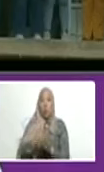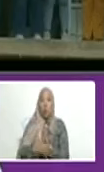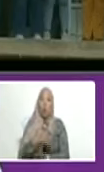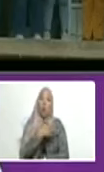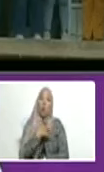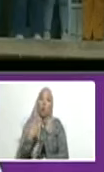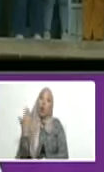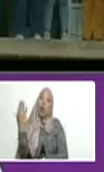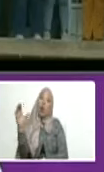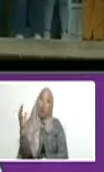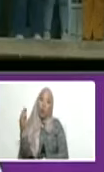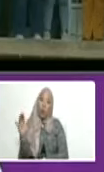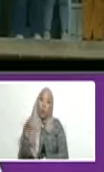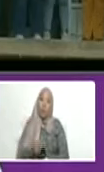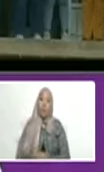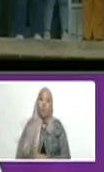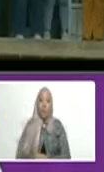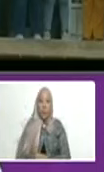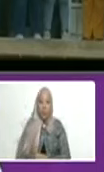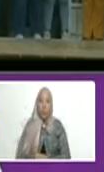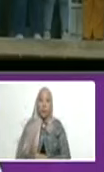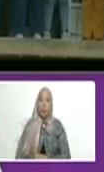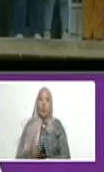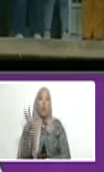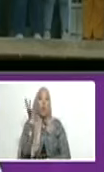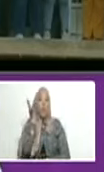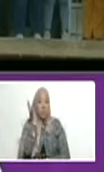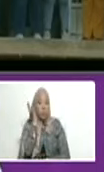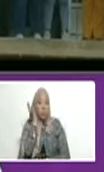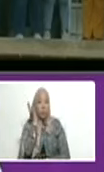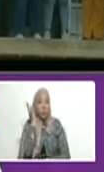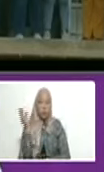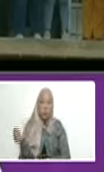en Colombia, sobre todo mujeres.